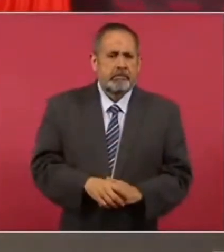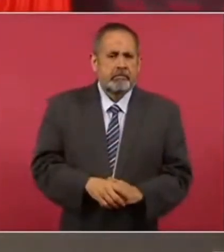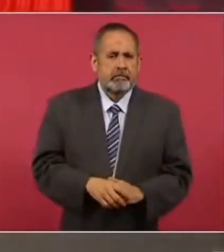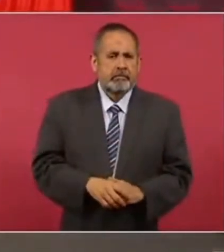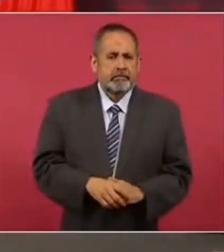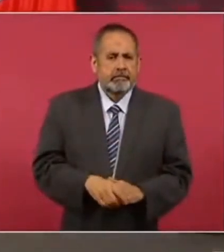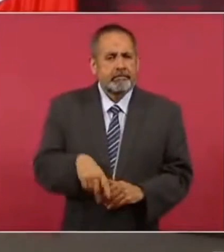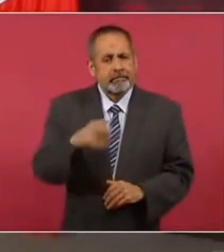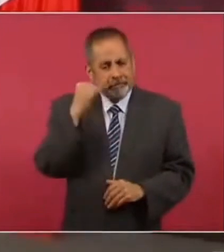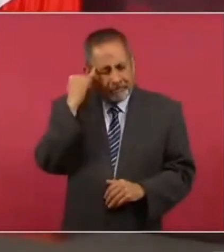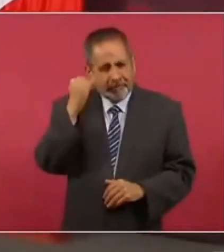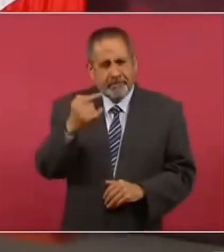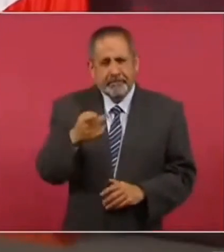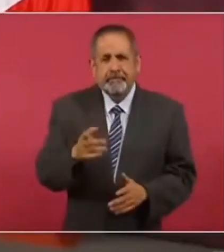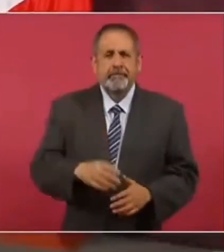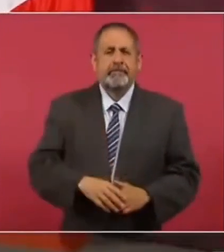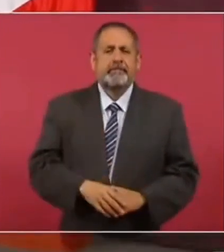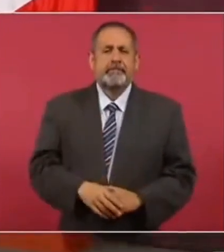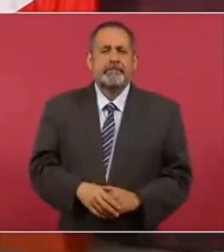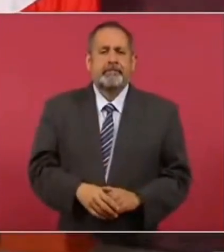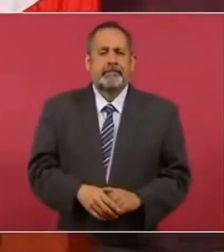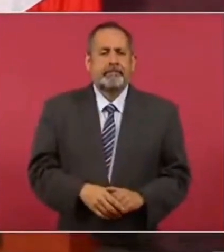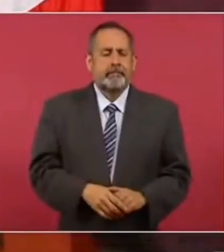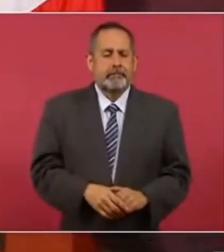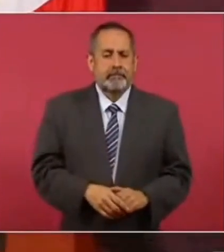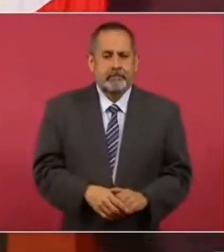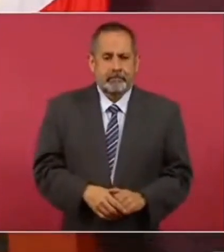Pero imagínense,